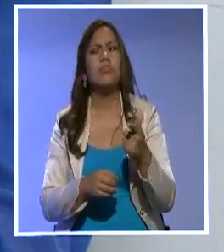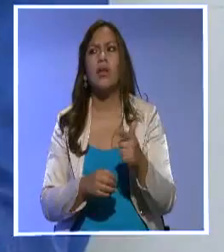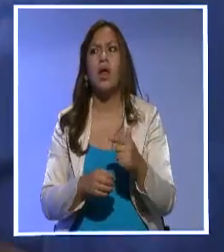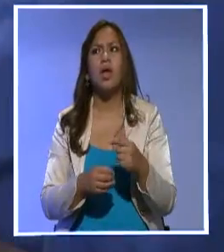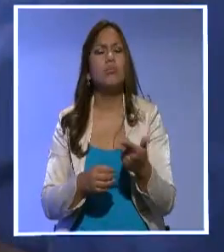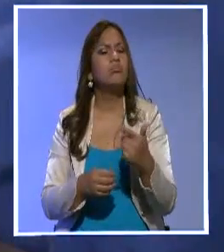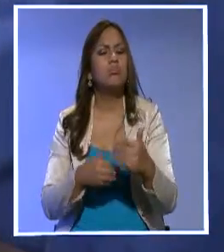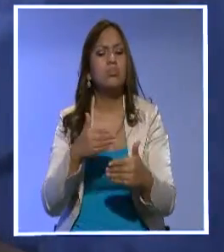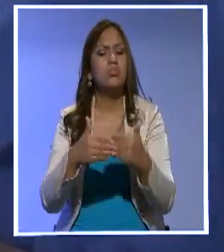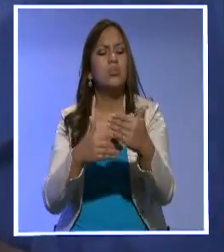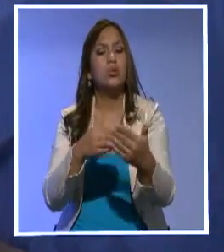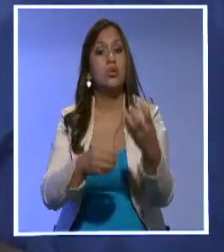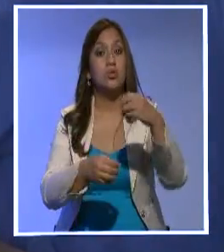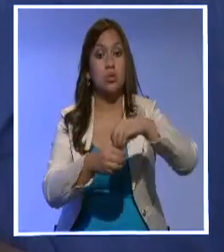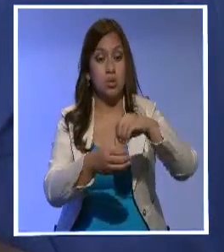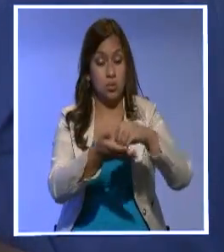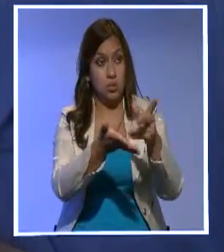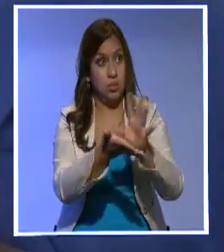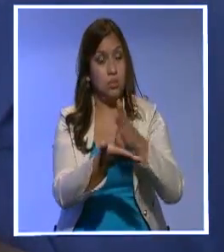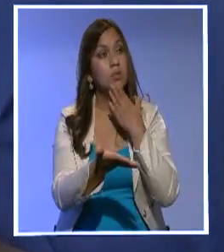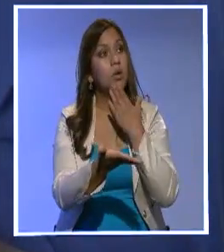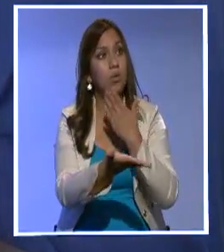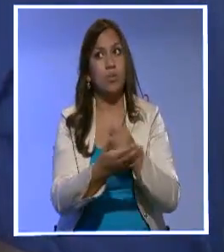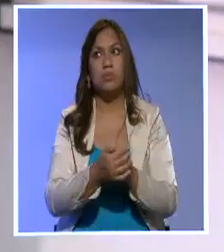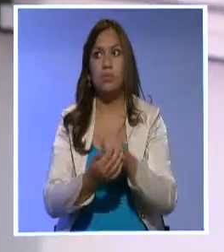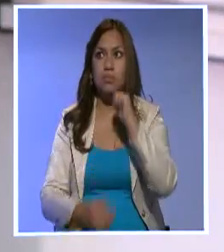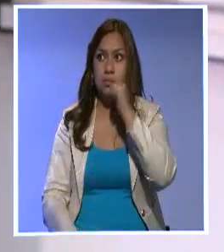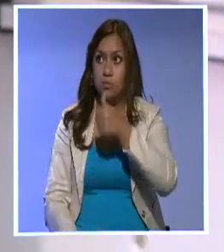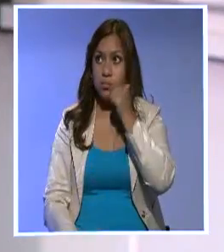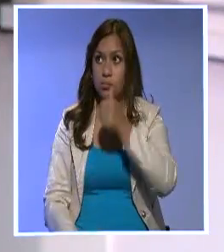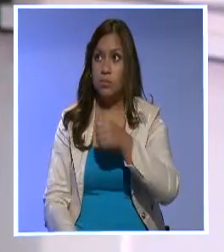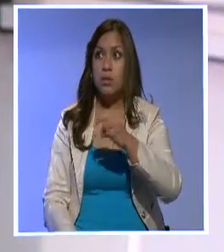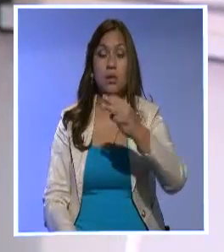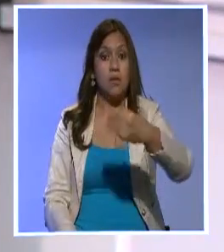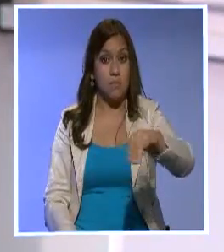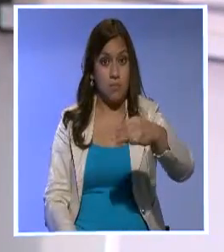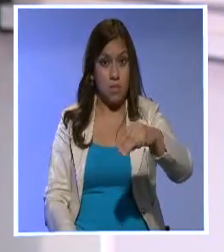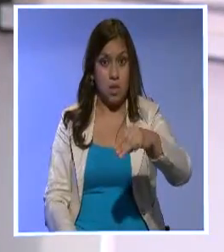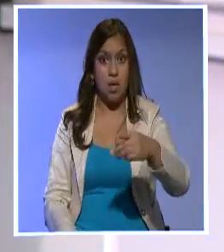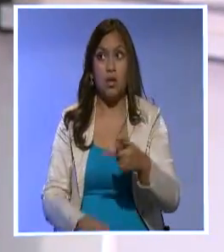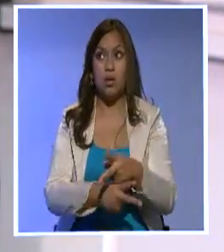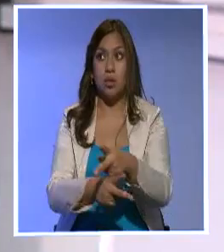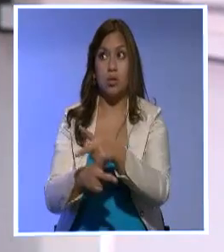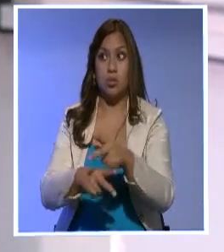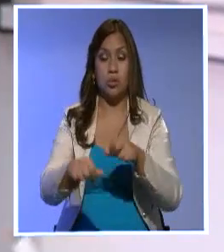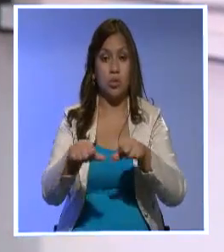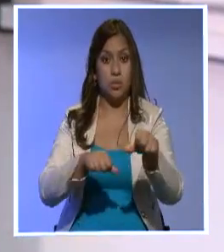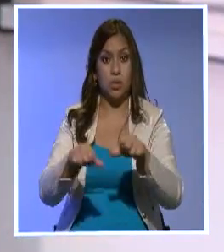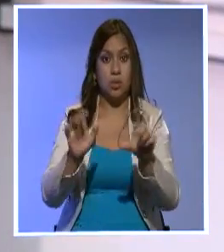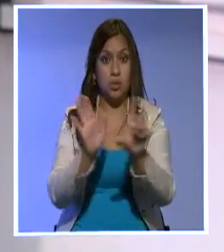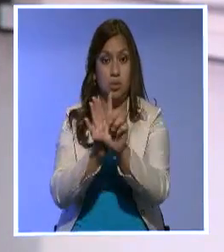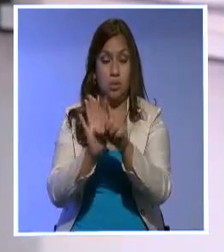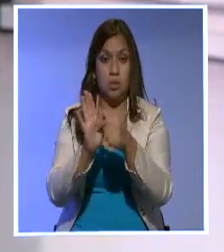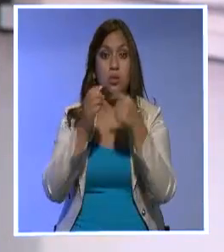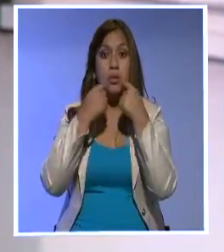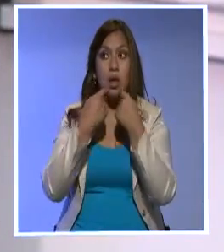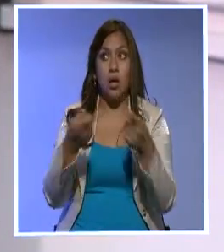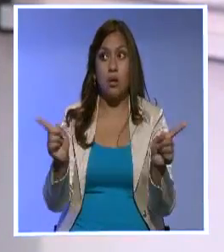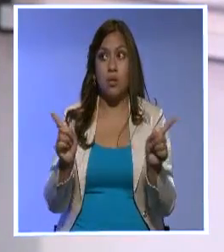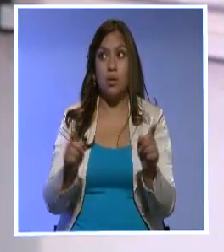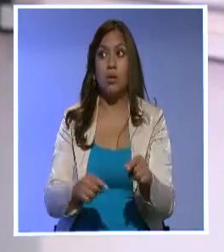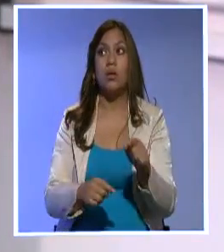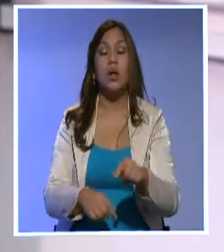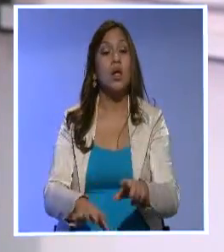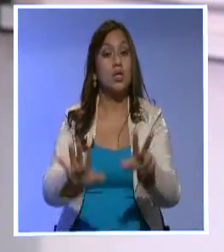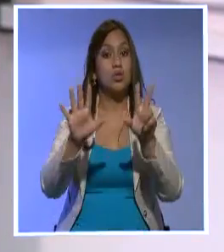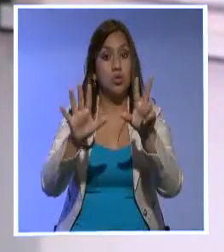aquí adentro de la asamblea bueno el día de mañana miércoles estaremos en el consejo de administración legislativa que se ha convocado hoy a las 8 y 30 de